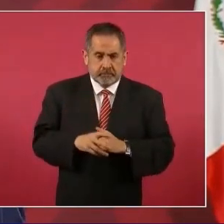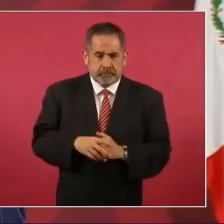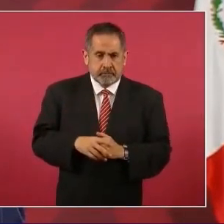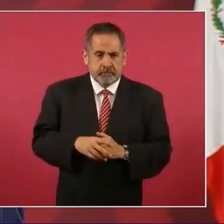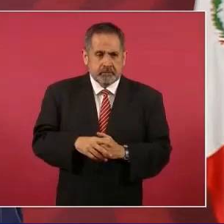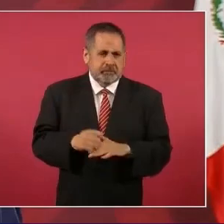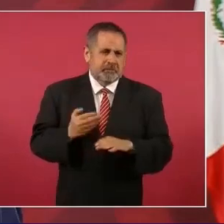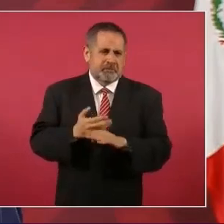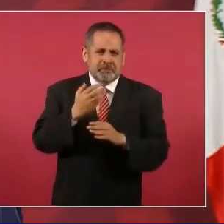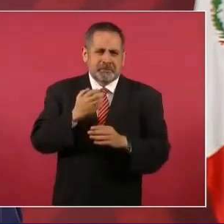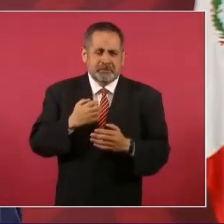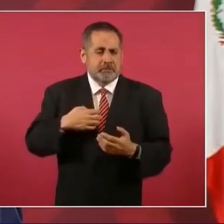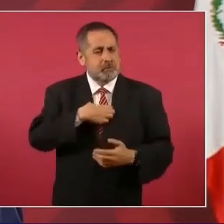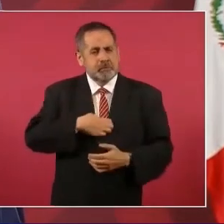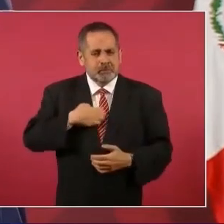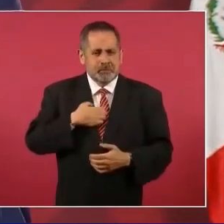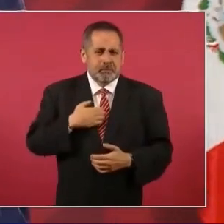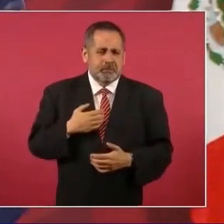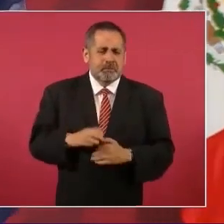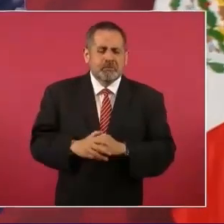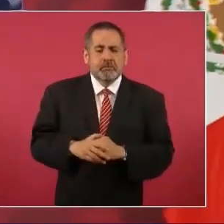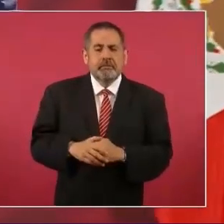muy satisfecho porque